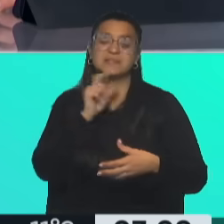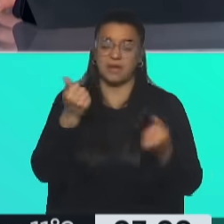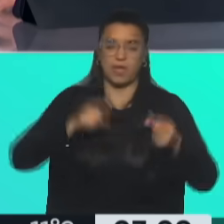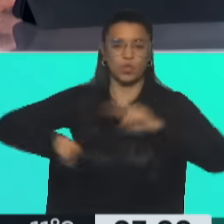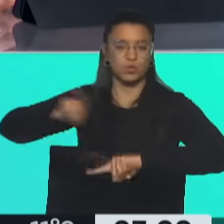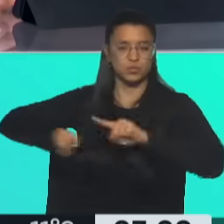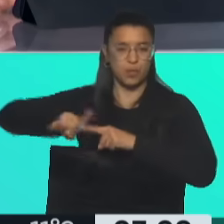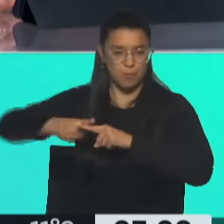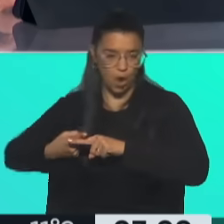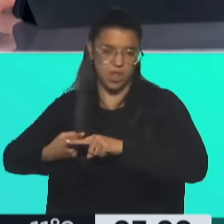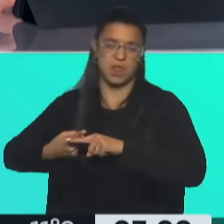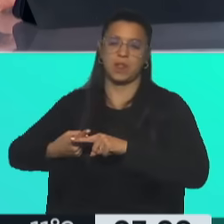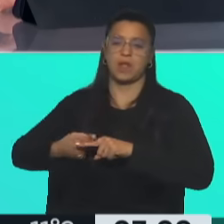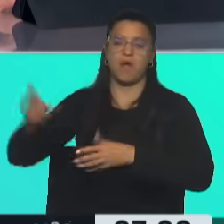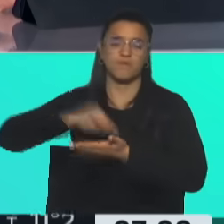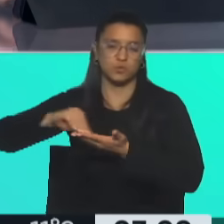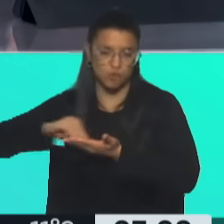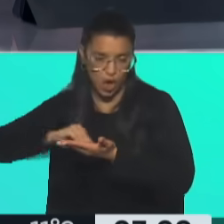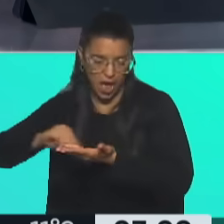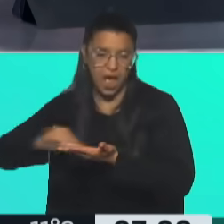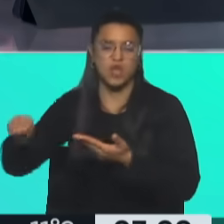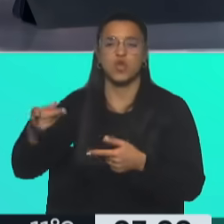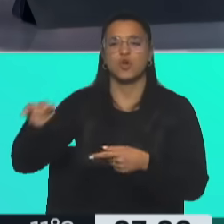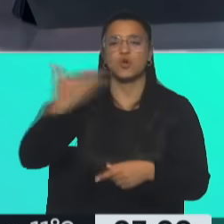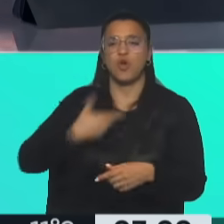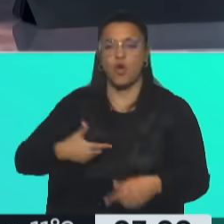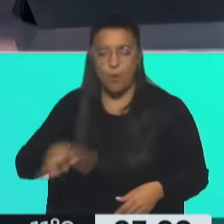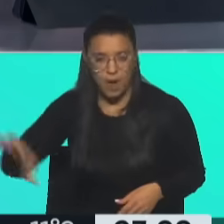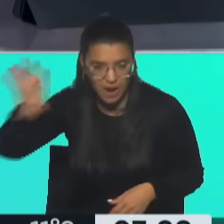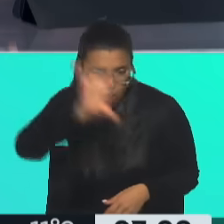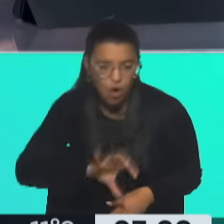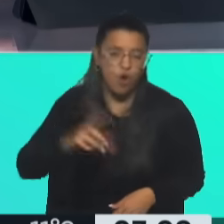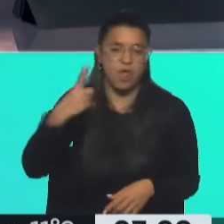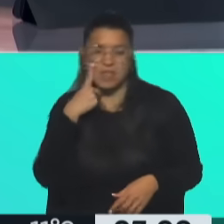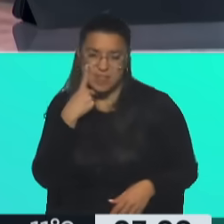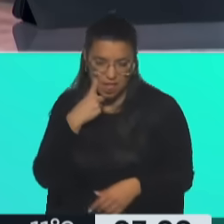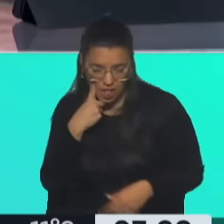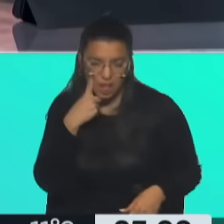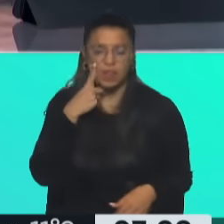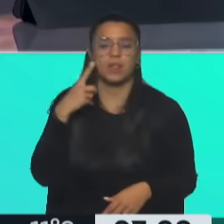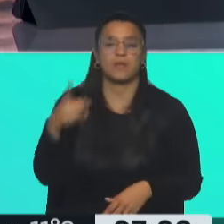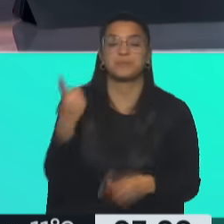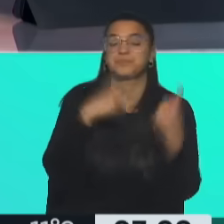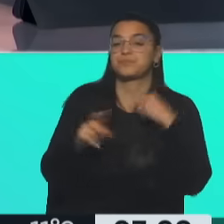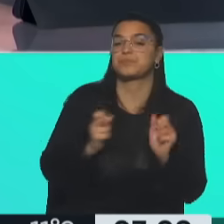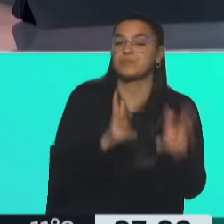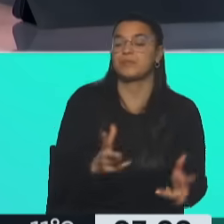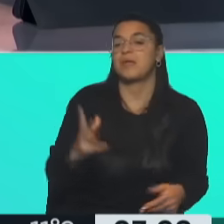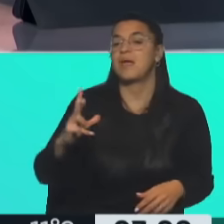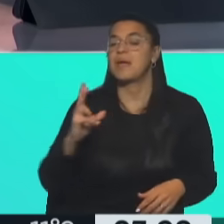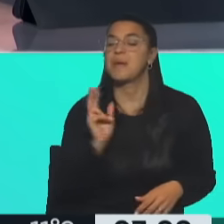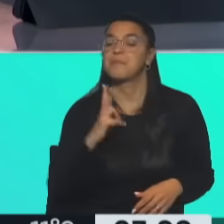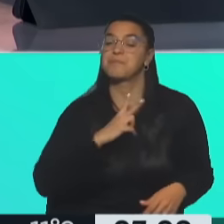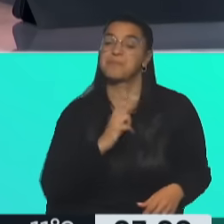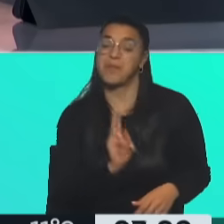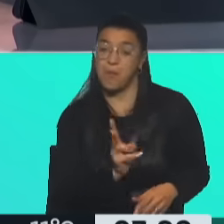la dirigencia a los funcionarios a los gobernadores a los intendentes cuando habla de privilegios se refiere a los